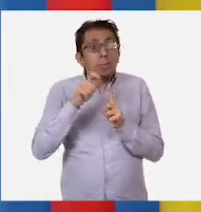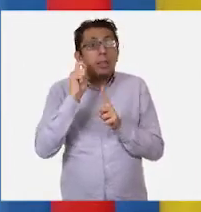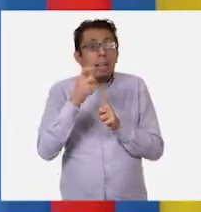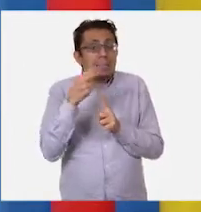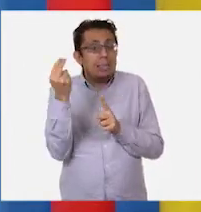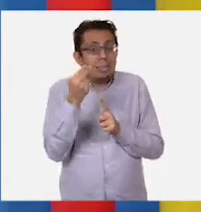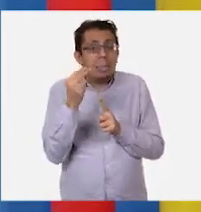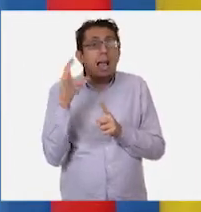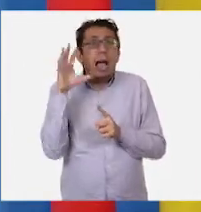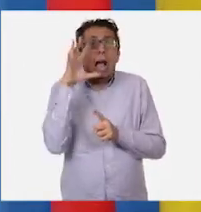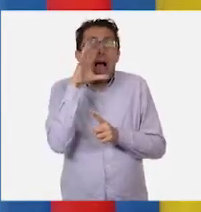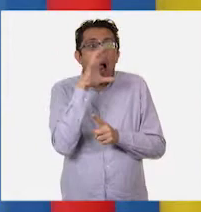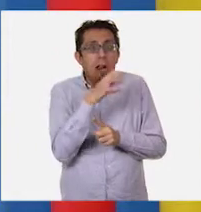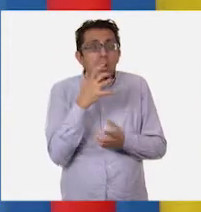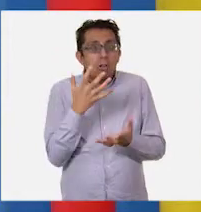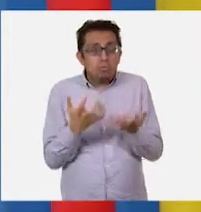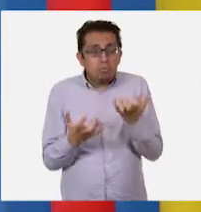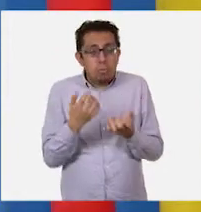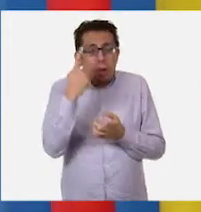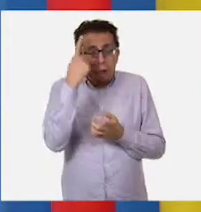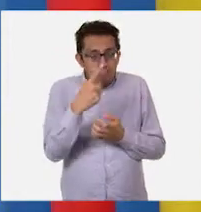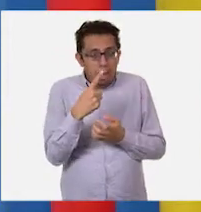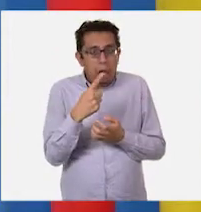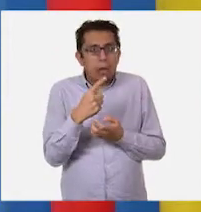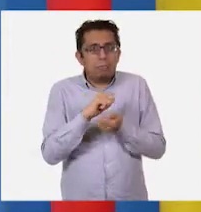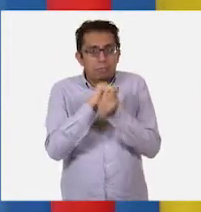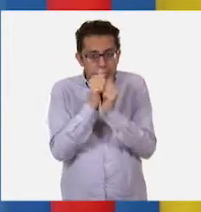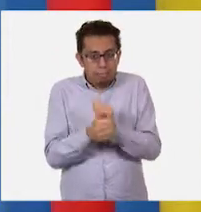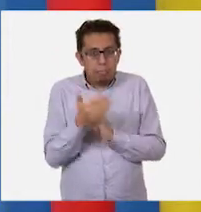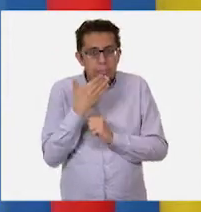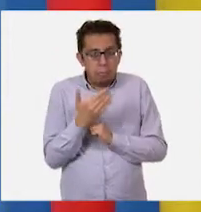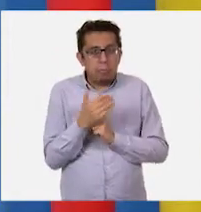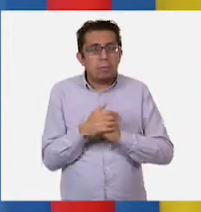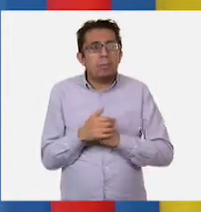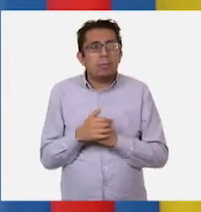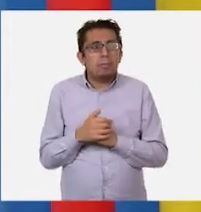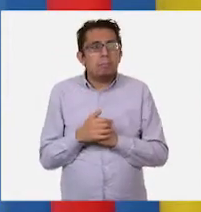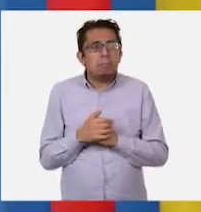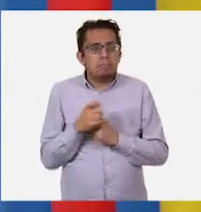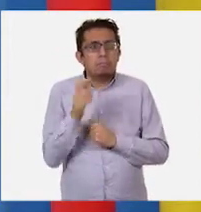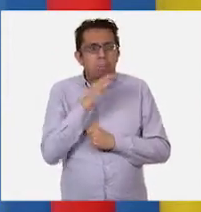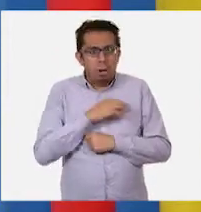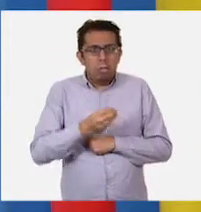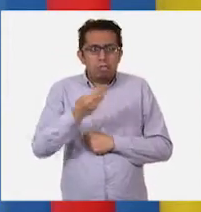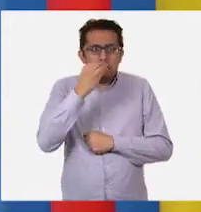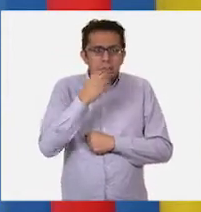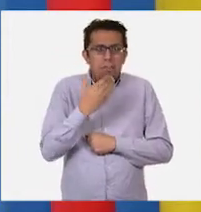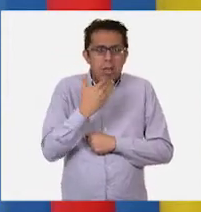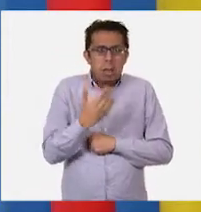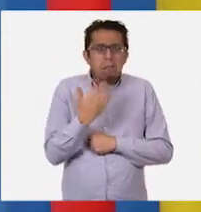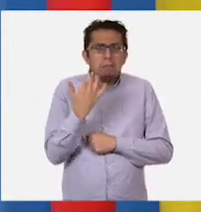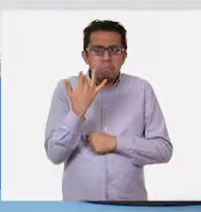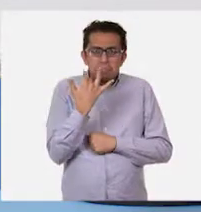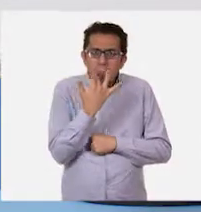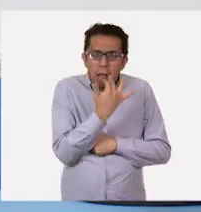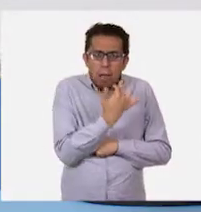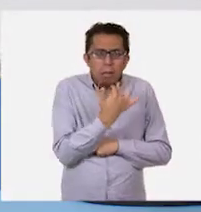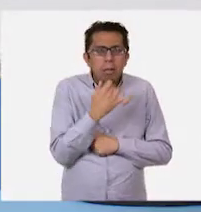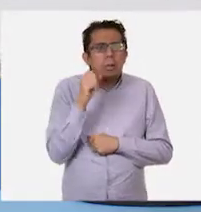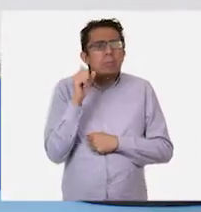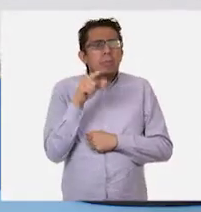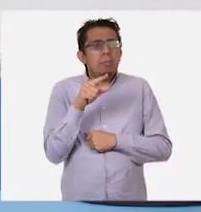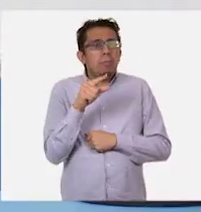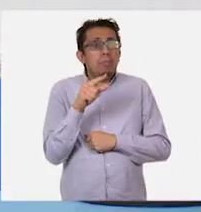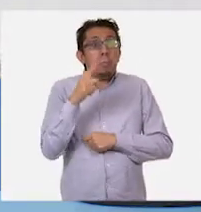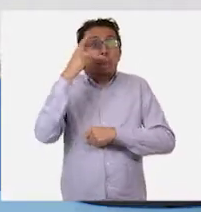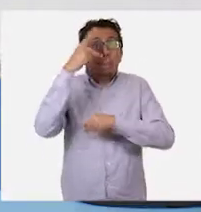los alimentos y garantizar su cocción. Lo que pues permite que sean digeribles, que tengan un mejor sabor y disminuye